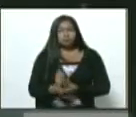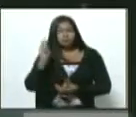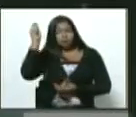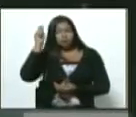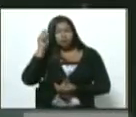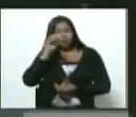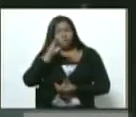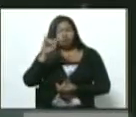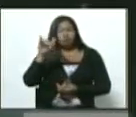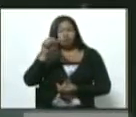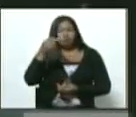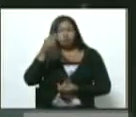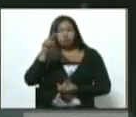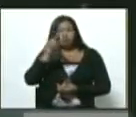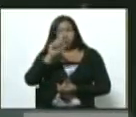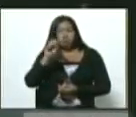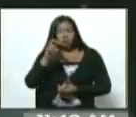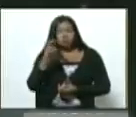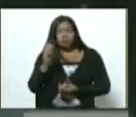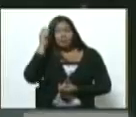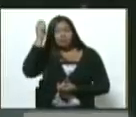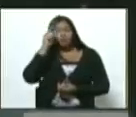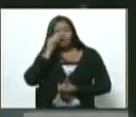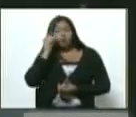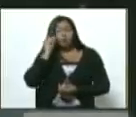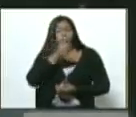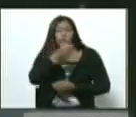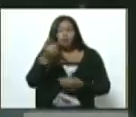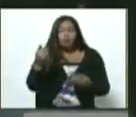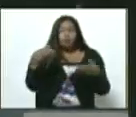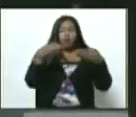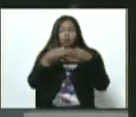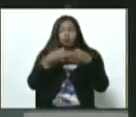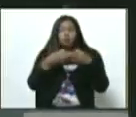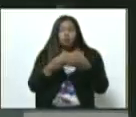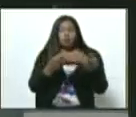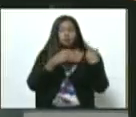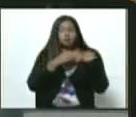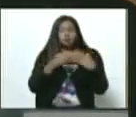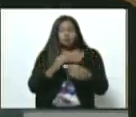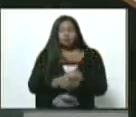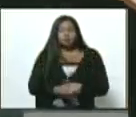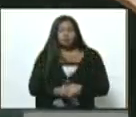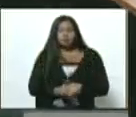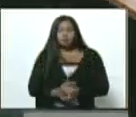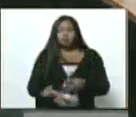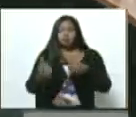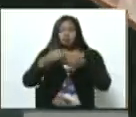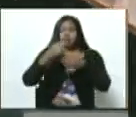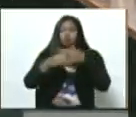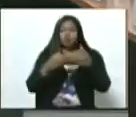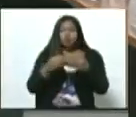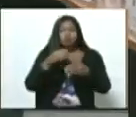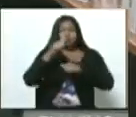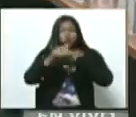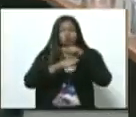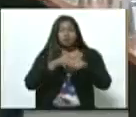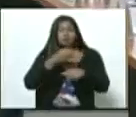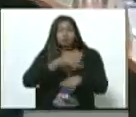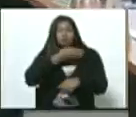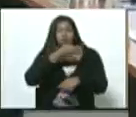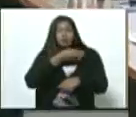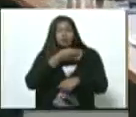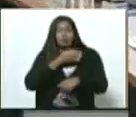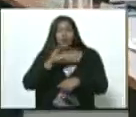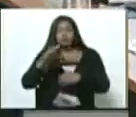Giuseppe Alessandrello, diputadas y diputados de la Comisión, miembros, representantes de la sociedad civil, de